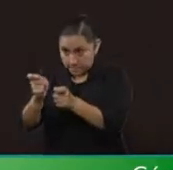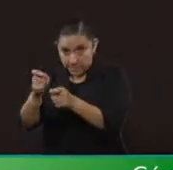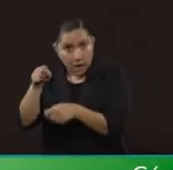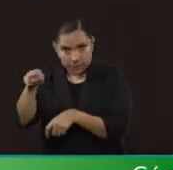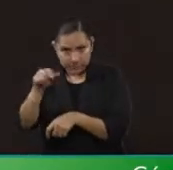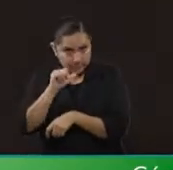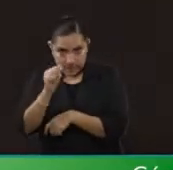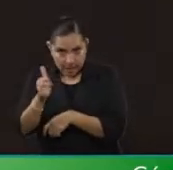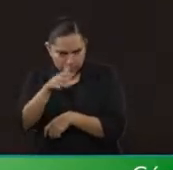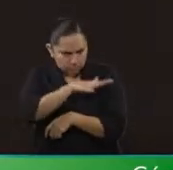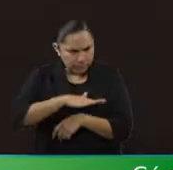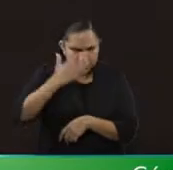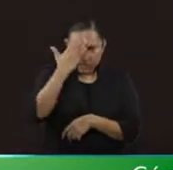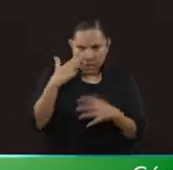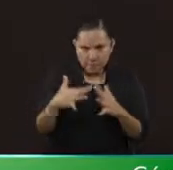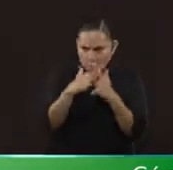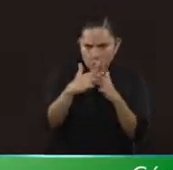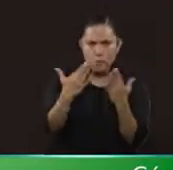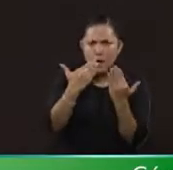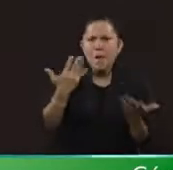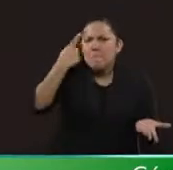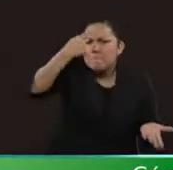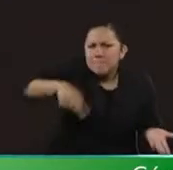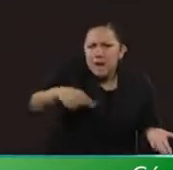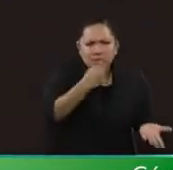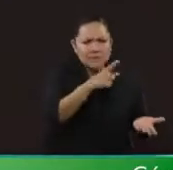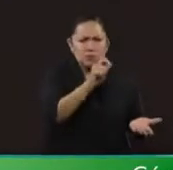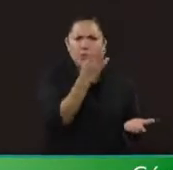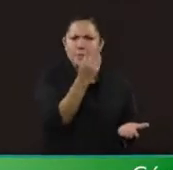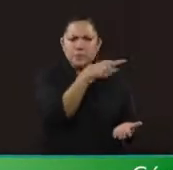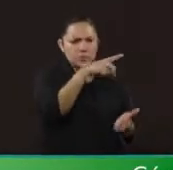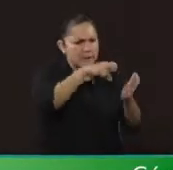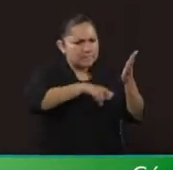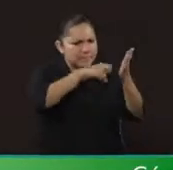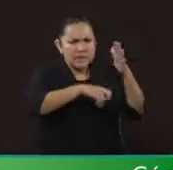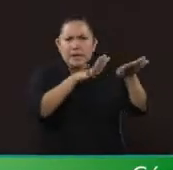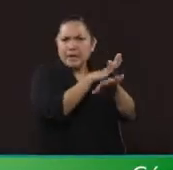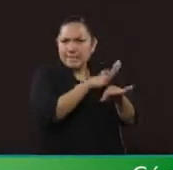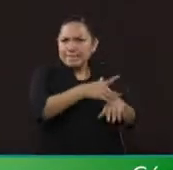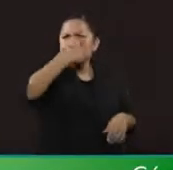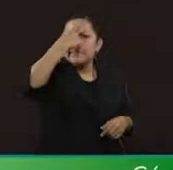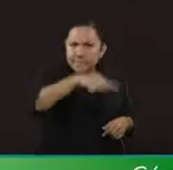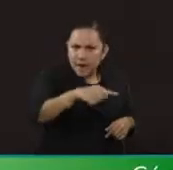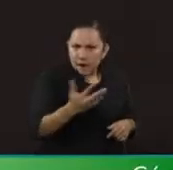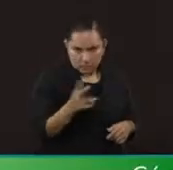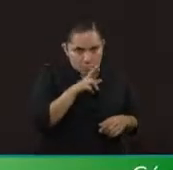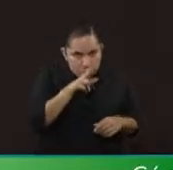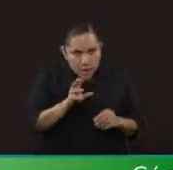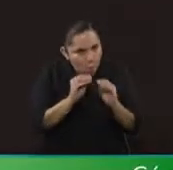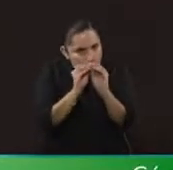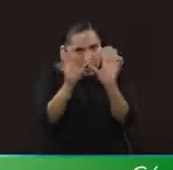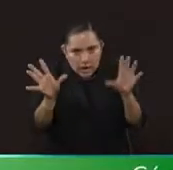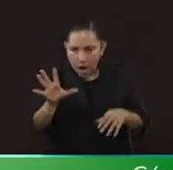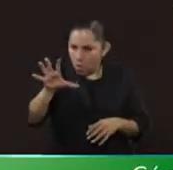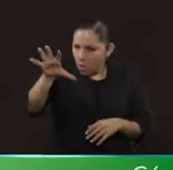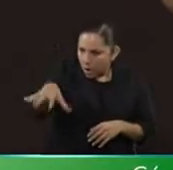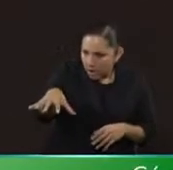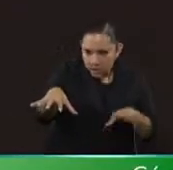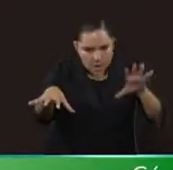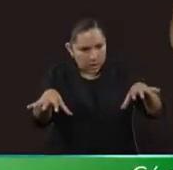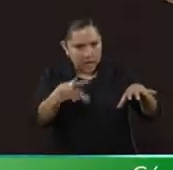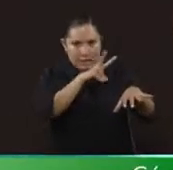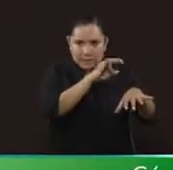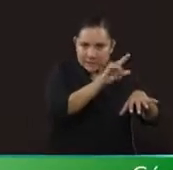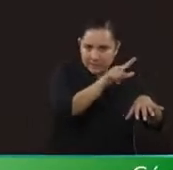el 129 y protejan la separación entre el poder civil y el poder militar Y ese es el llamado que les hace movimiento ciudadano